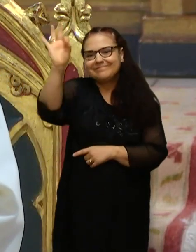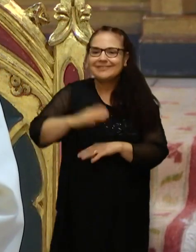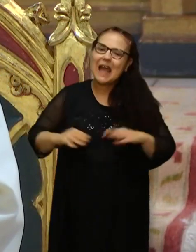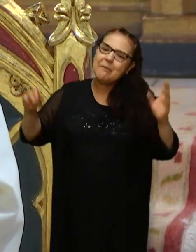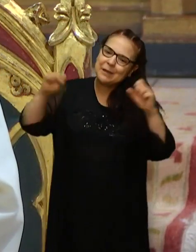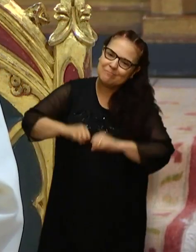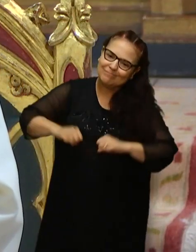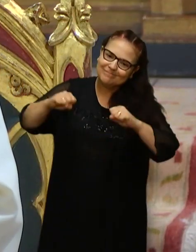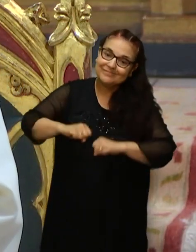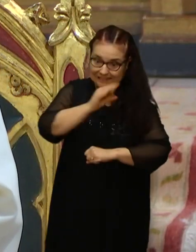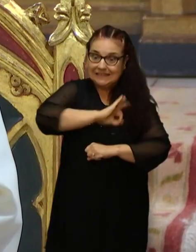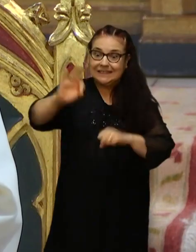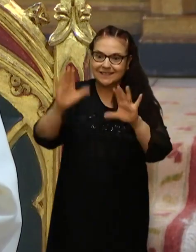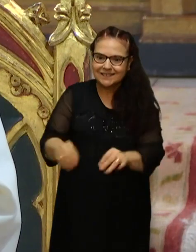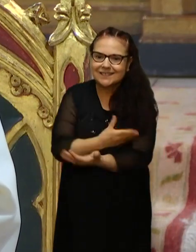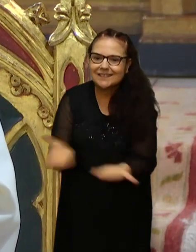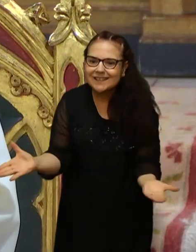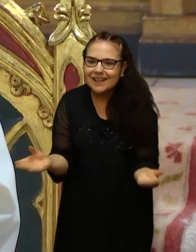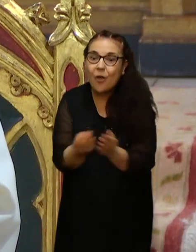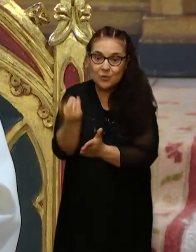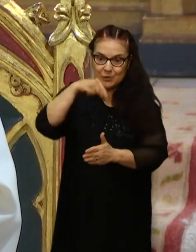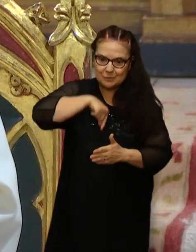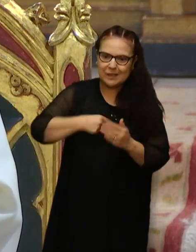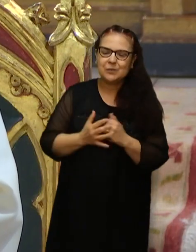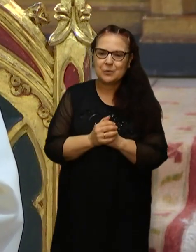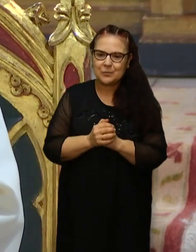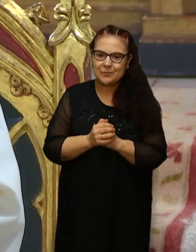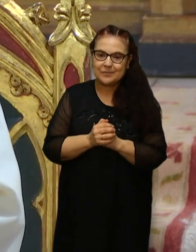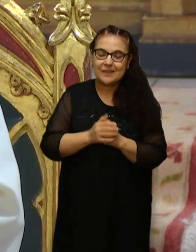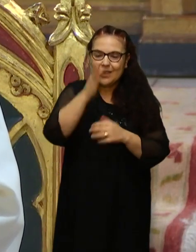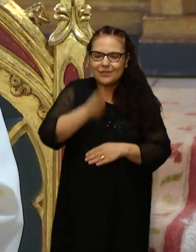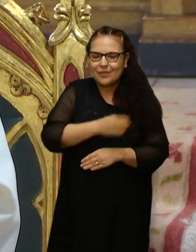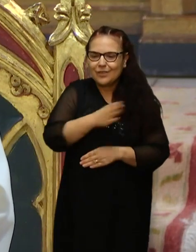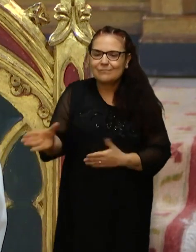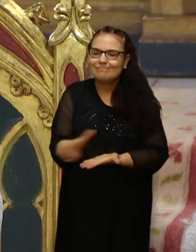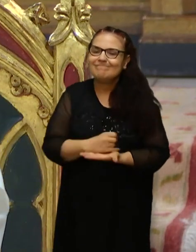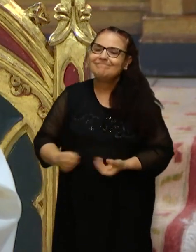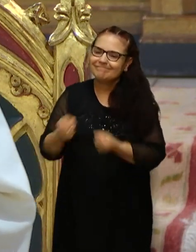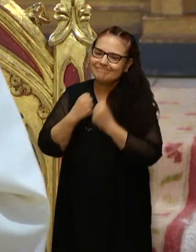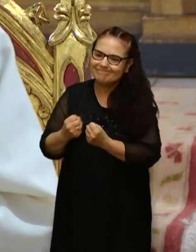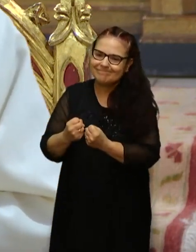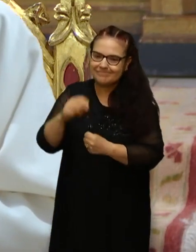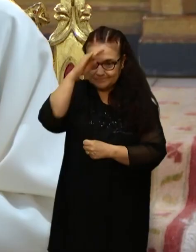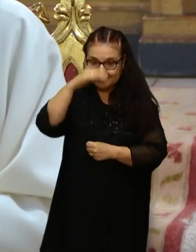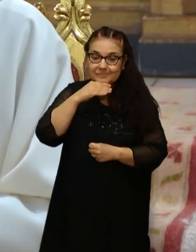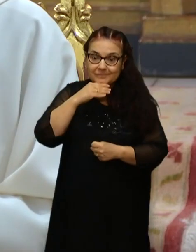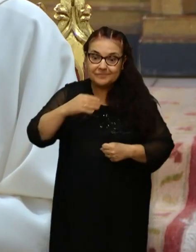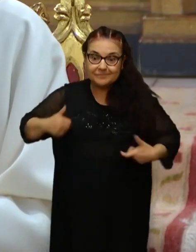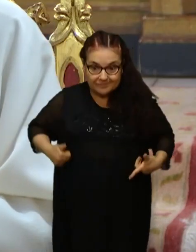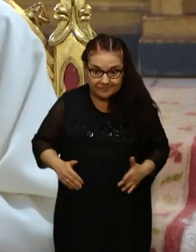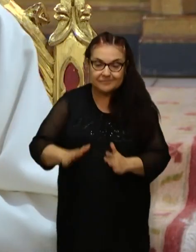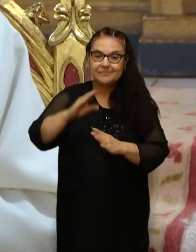Señor. El Señor esté con vosotros. Y la bendición de Dios Todopoderoso,